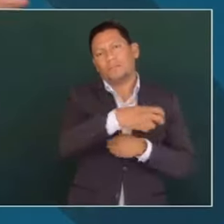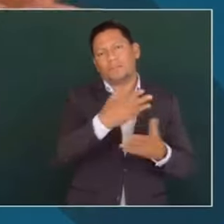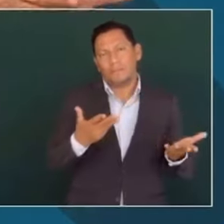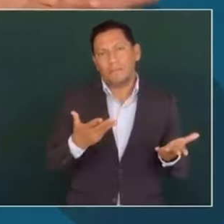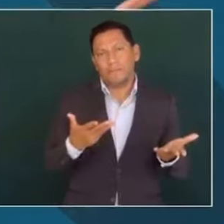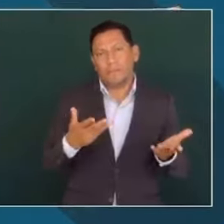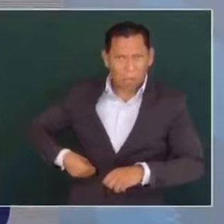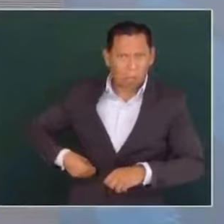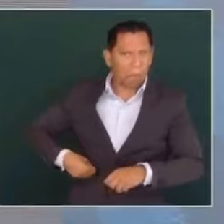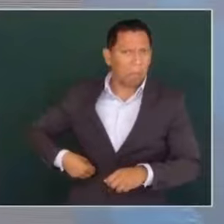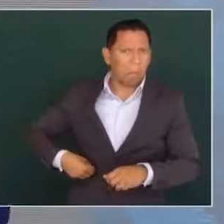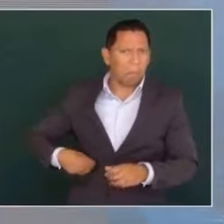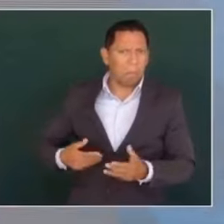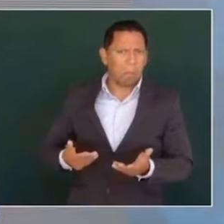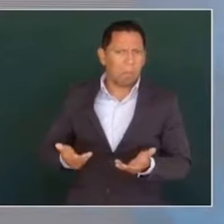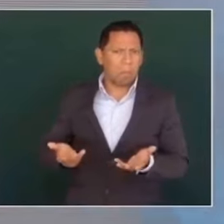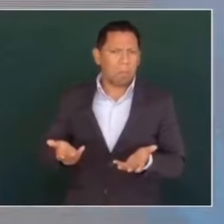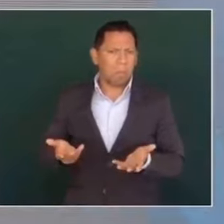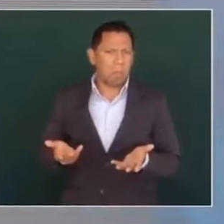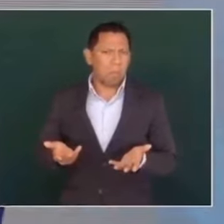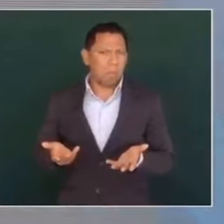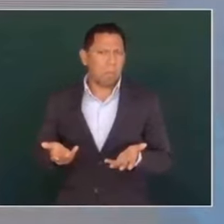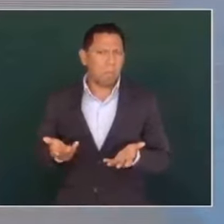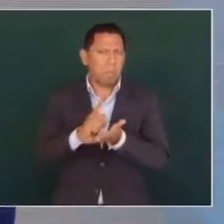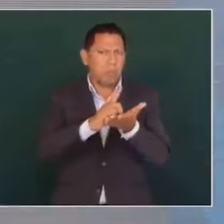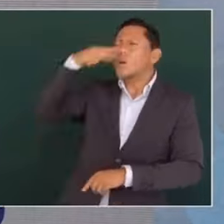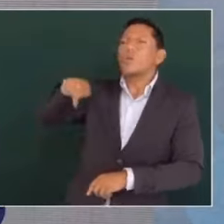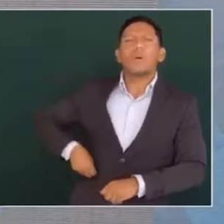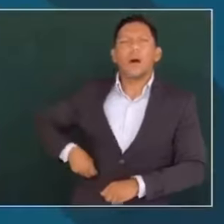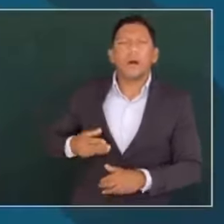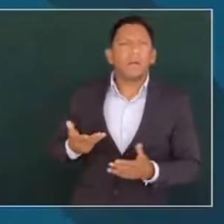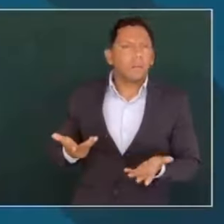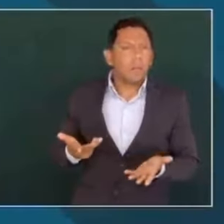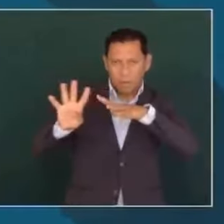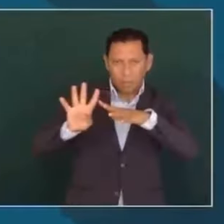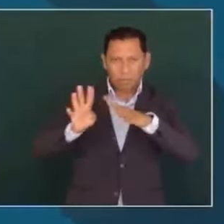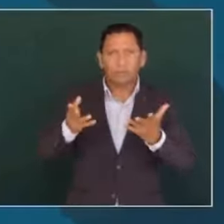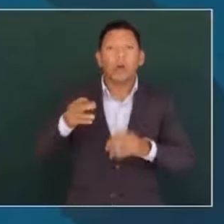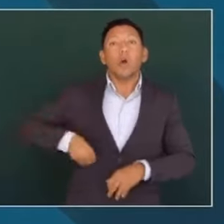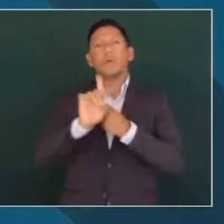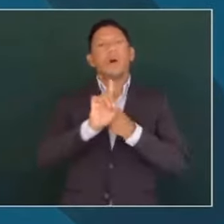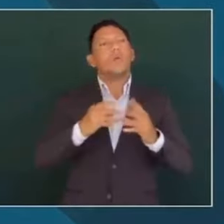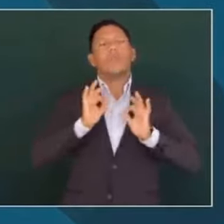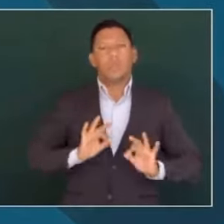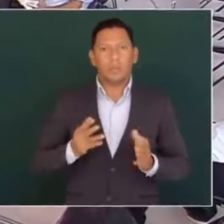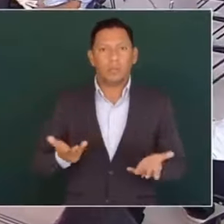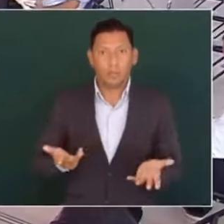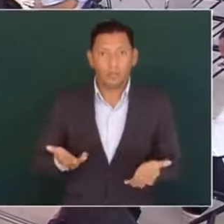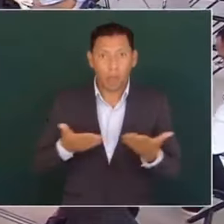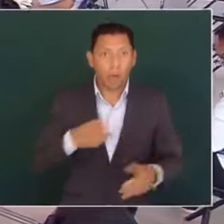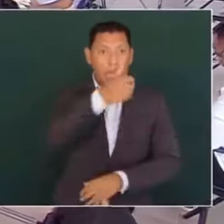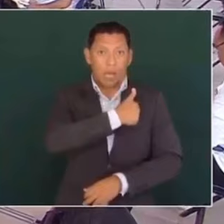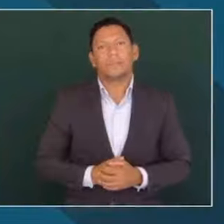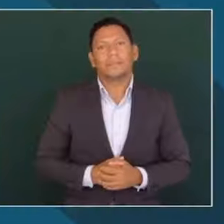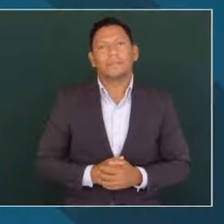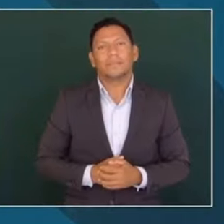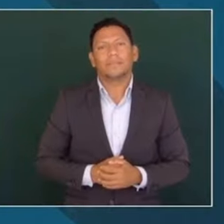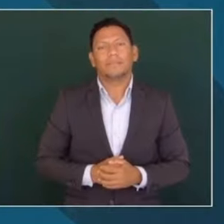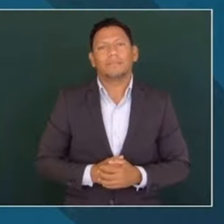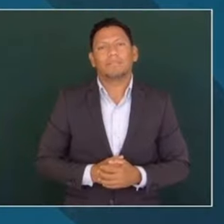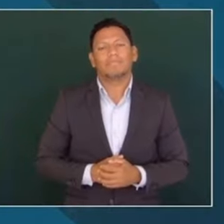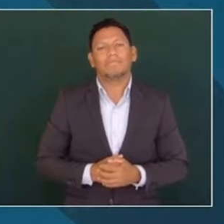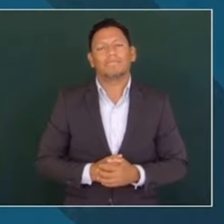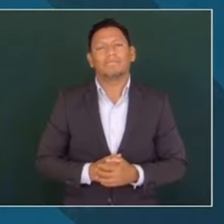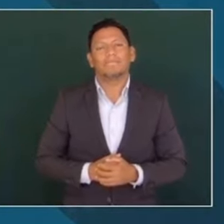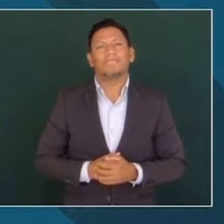Como si México fuese culpable del consumo de la droga en Estados Unidos. Tema migratorio, la culpa es de México. Y ahora Canadá está en lo mismo.